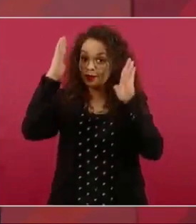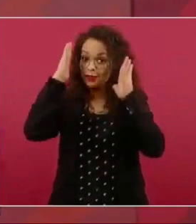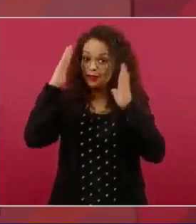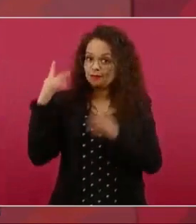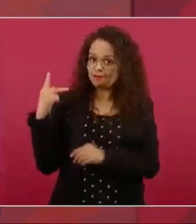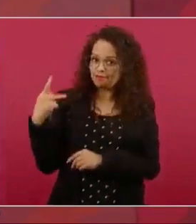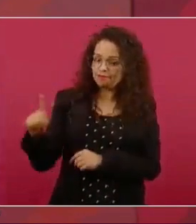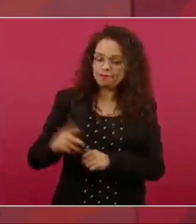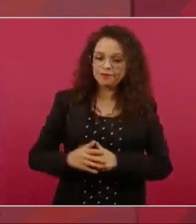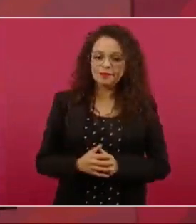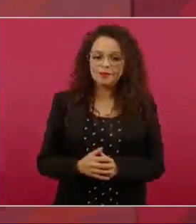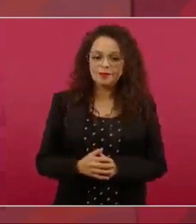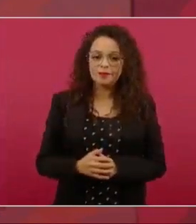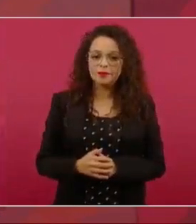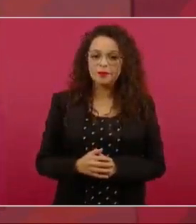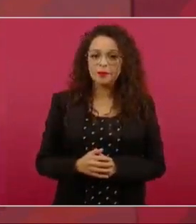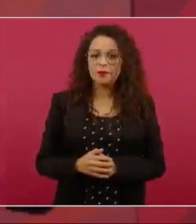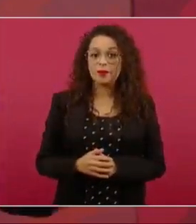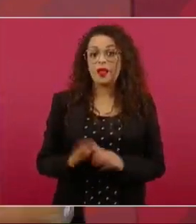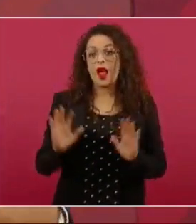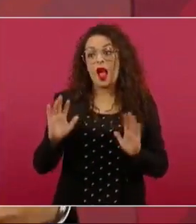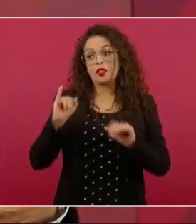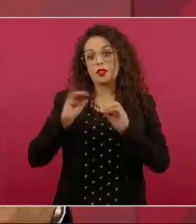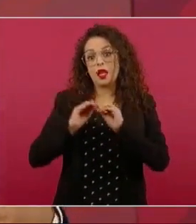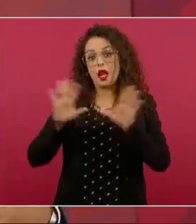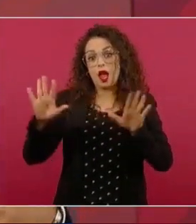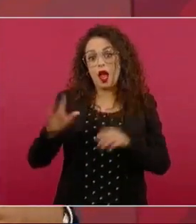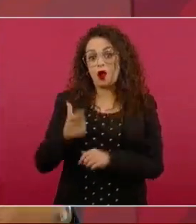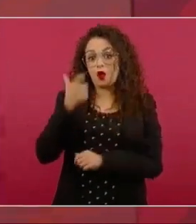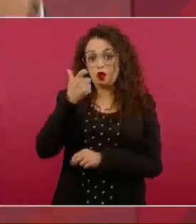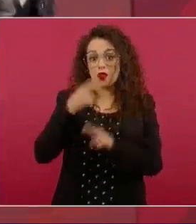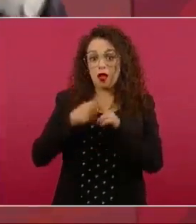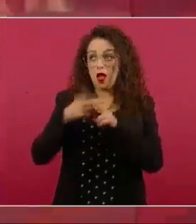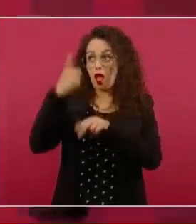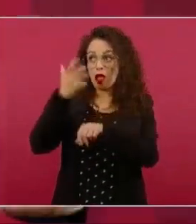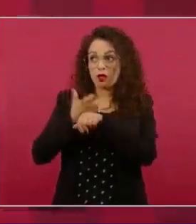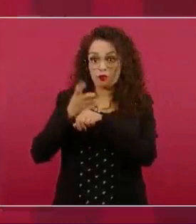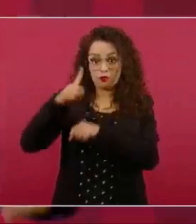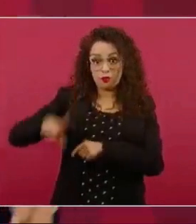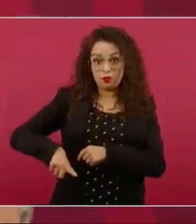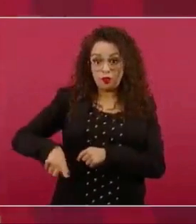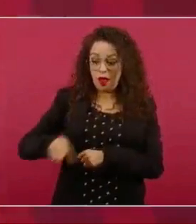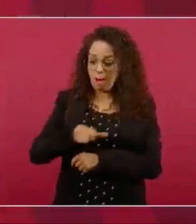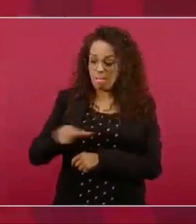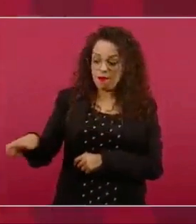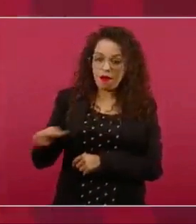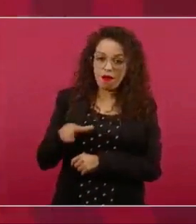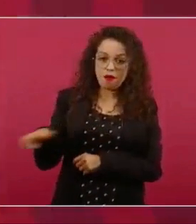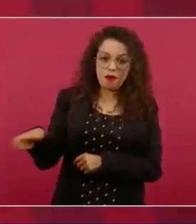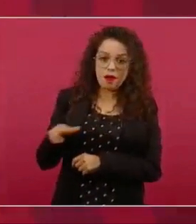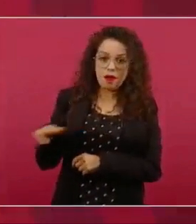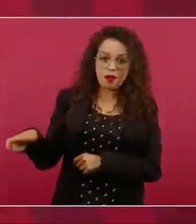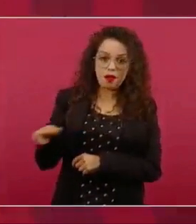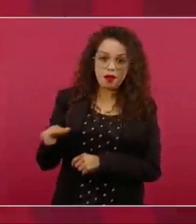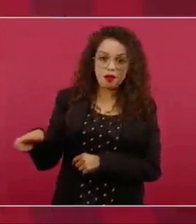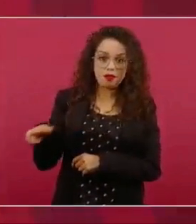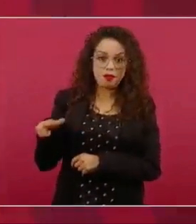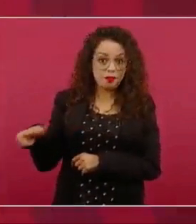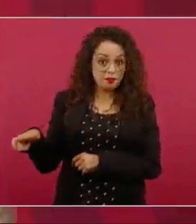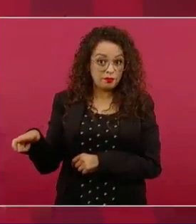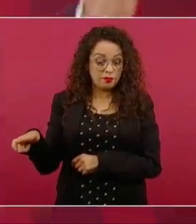y desde luego recibiendo dinero hasta de Estados Unidos, del gobierno de Estados Unidos,